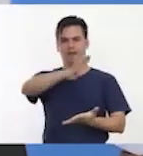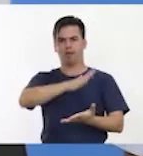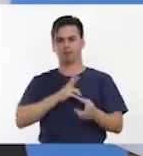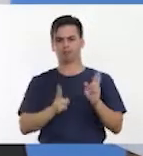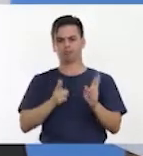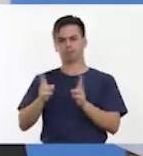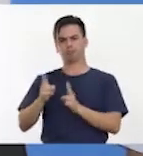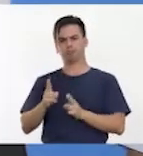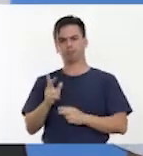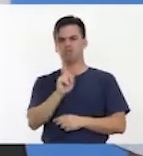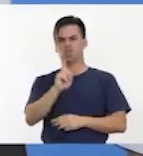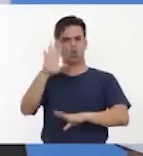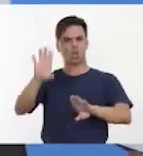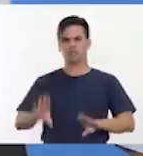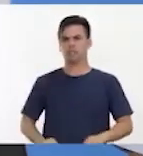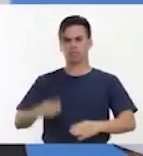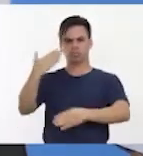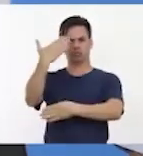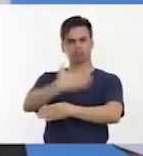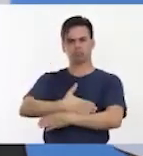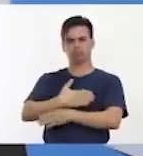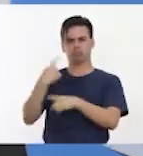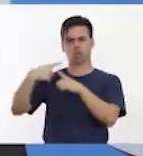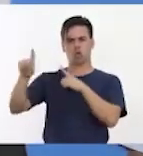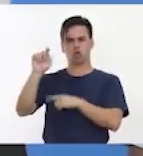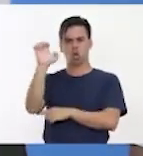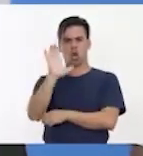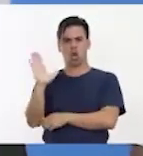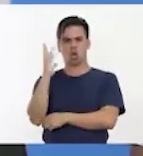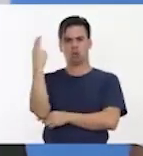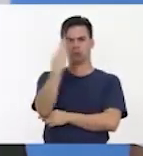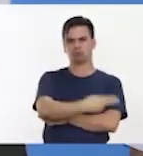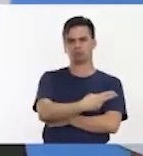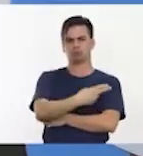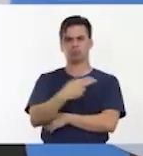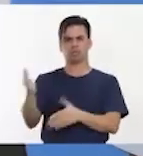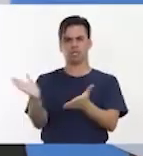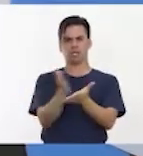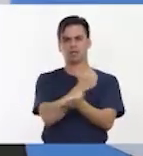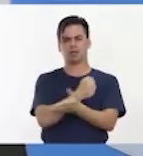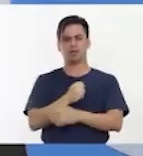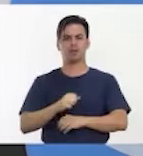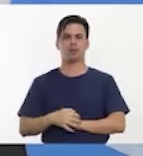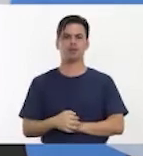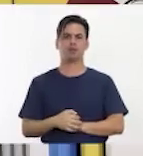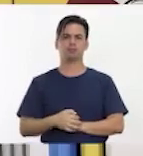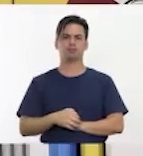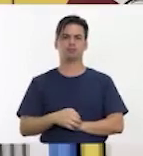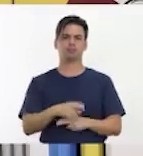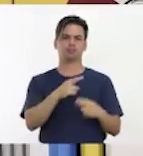a permitir que ninguna potencia europea le arrebatara esta